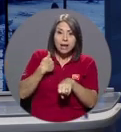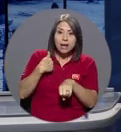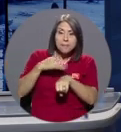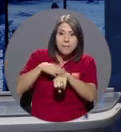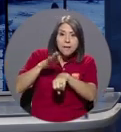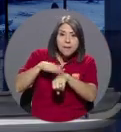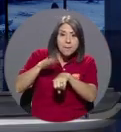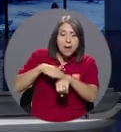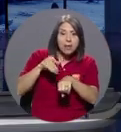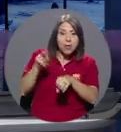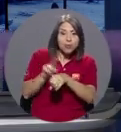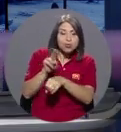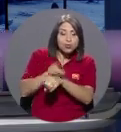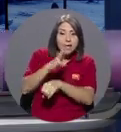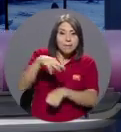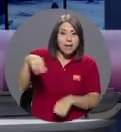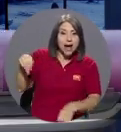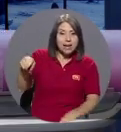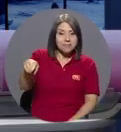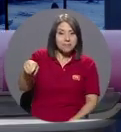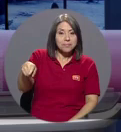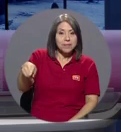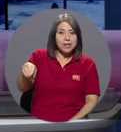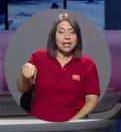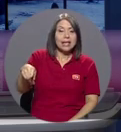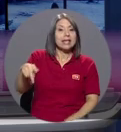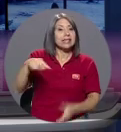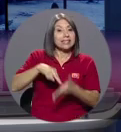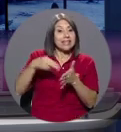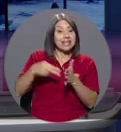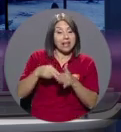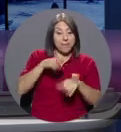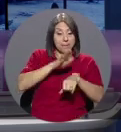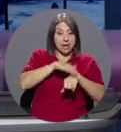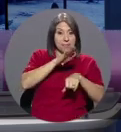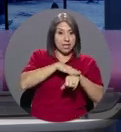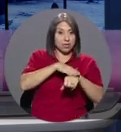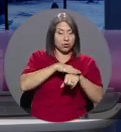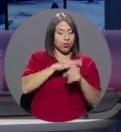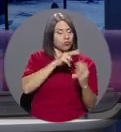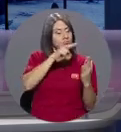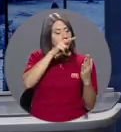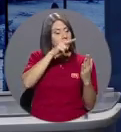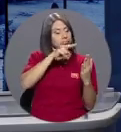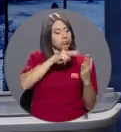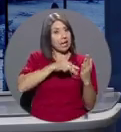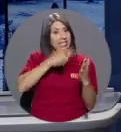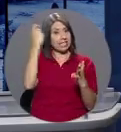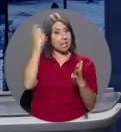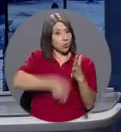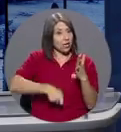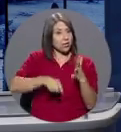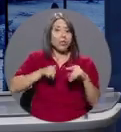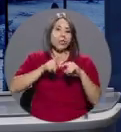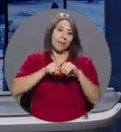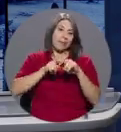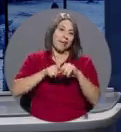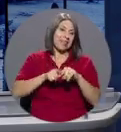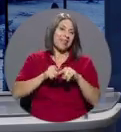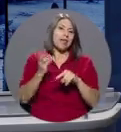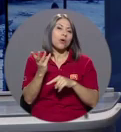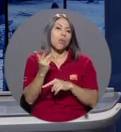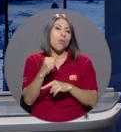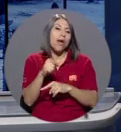marina, la cual va a ser, o sea, la rigurosidad de ese permiso que te vayan a dar va a depender de la